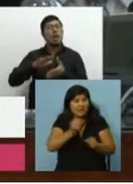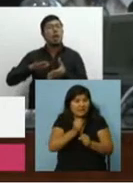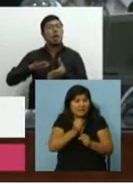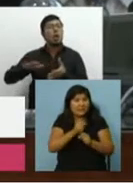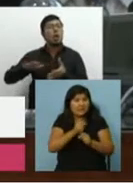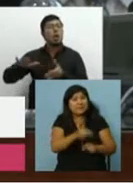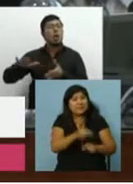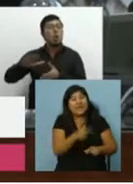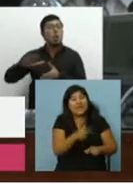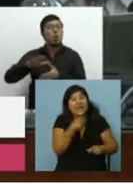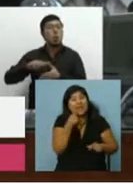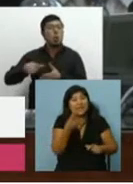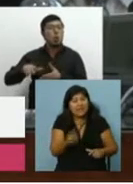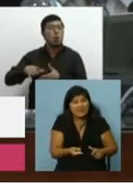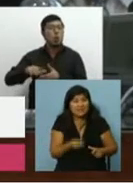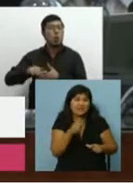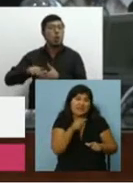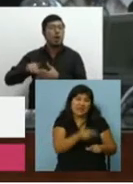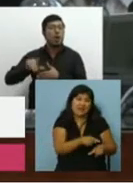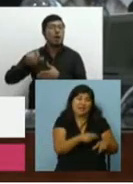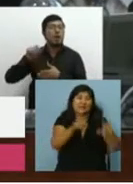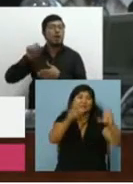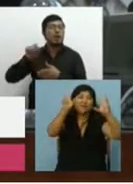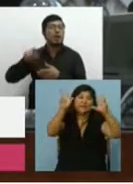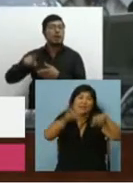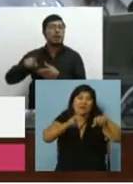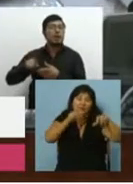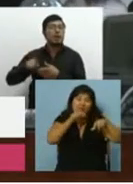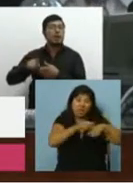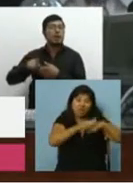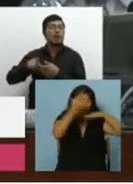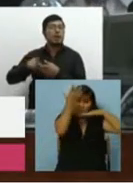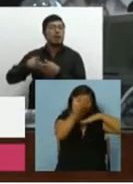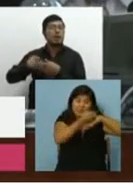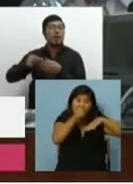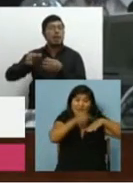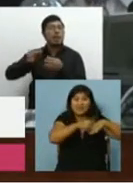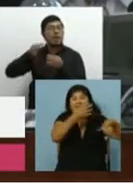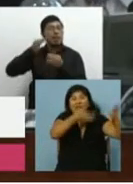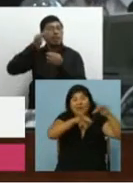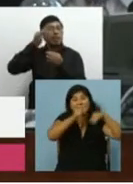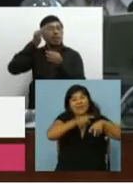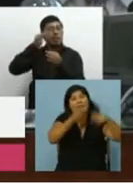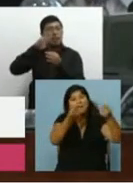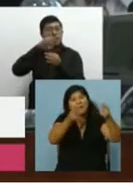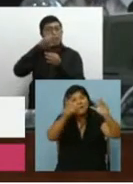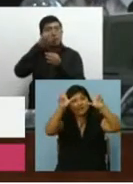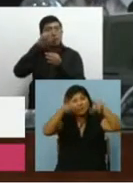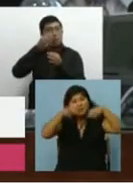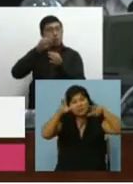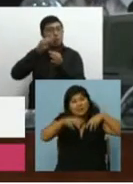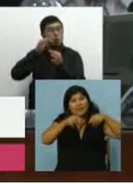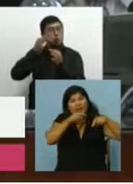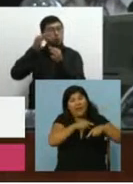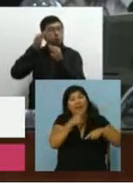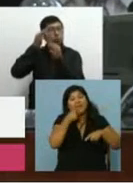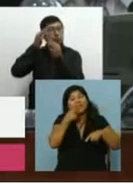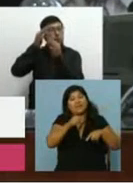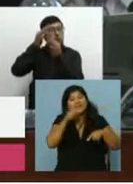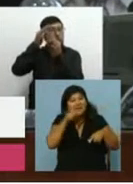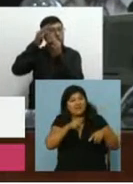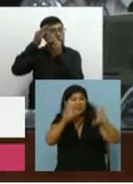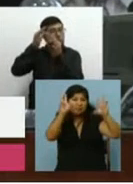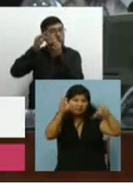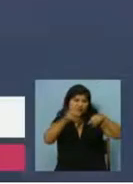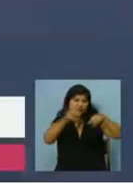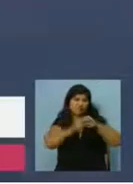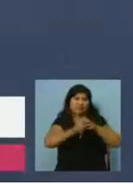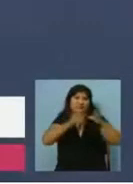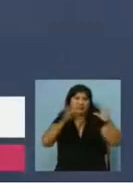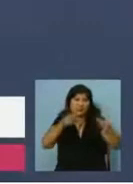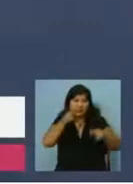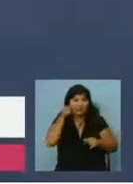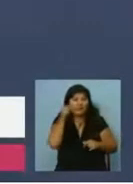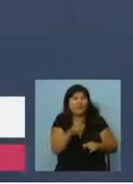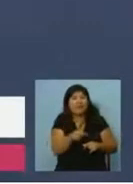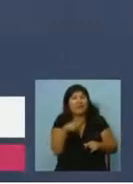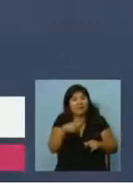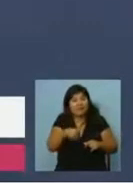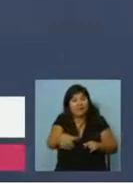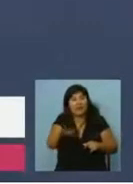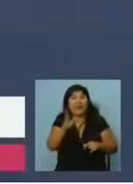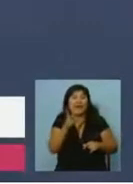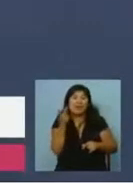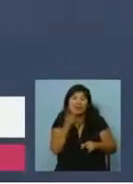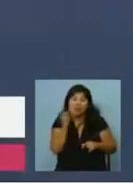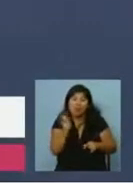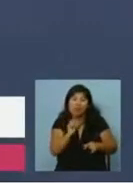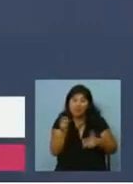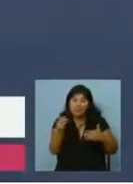que se va a obtener a través de la energía solar de Cauchari. Falta 2 meses nada más para